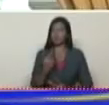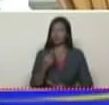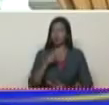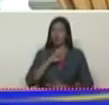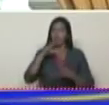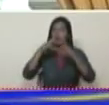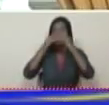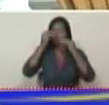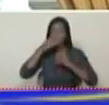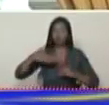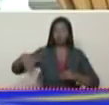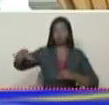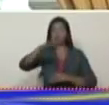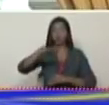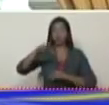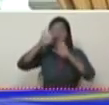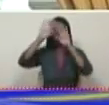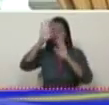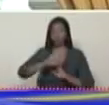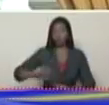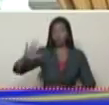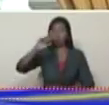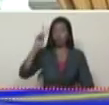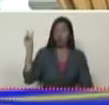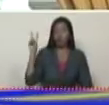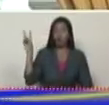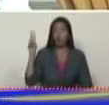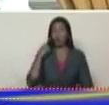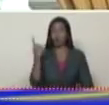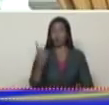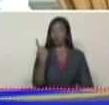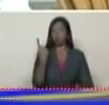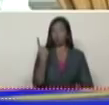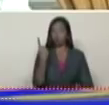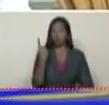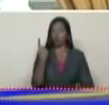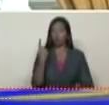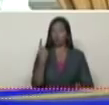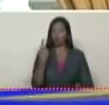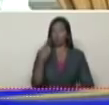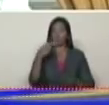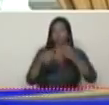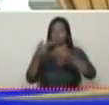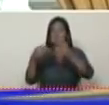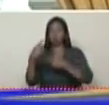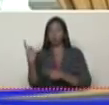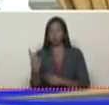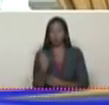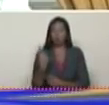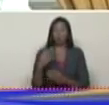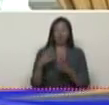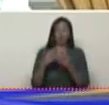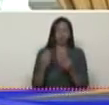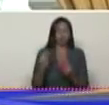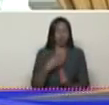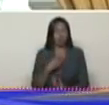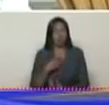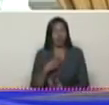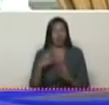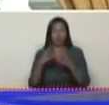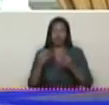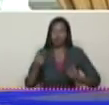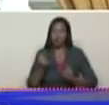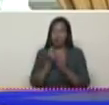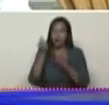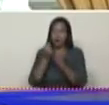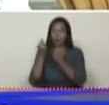a todo el país, a todo el pueblo, un solo palo no hace montaña. La solidaridad o es entre todos y de